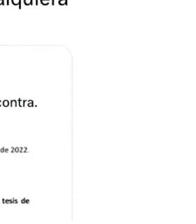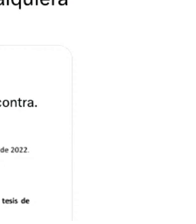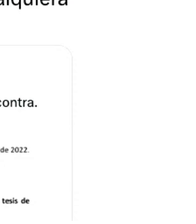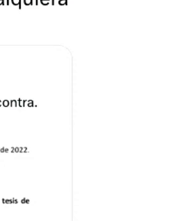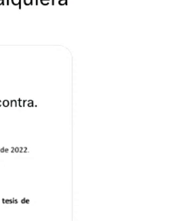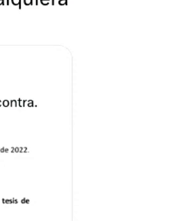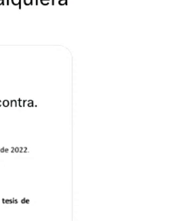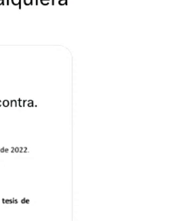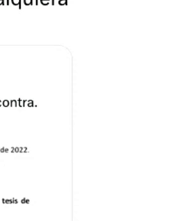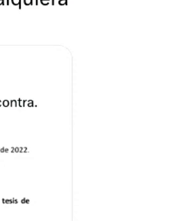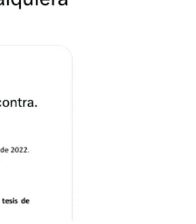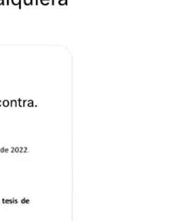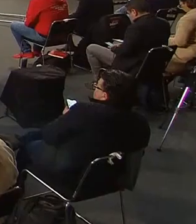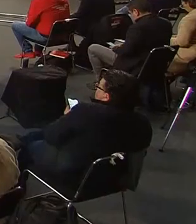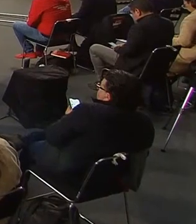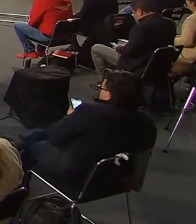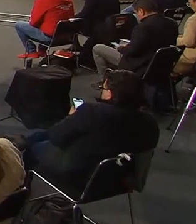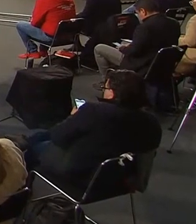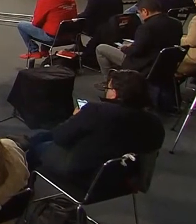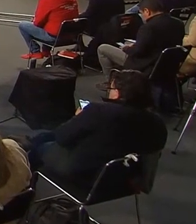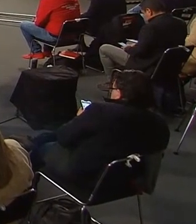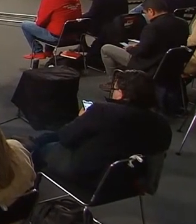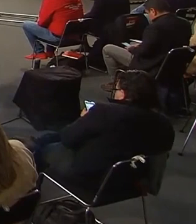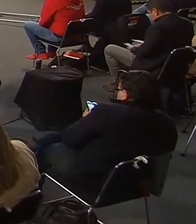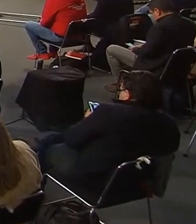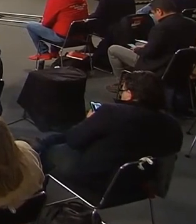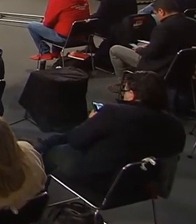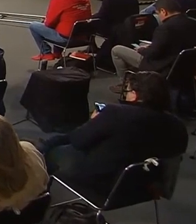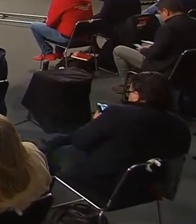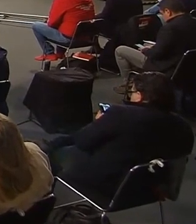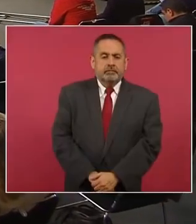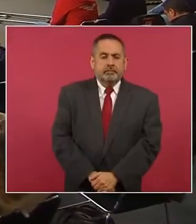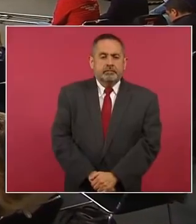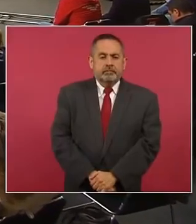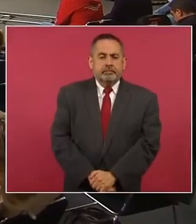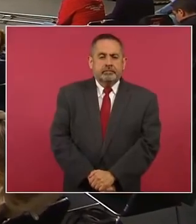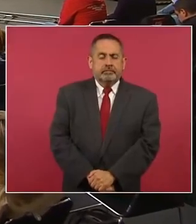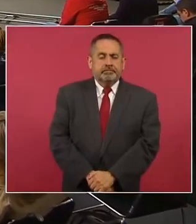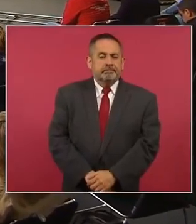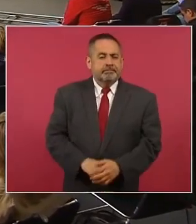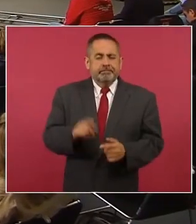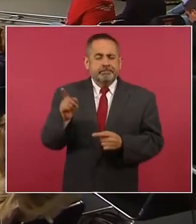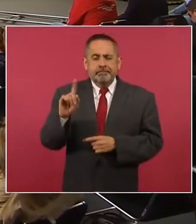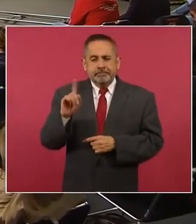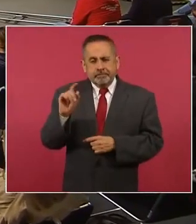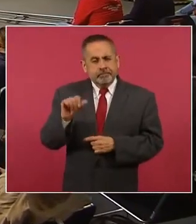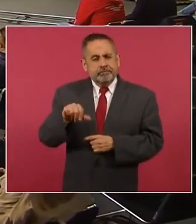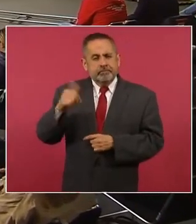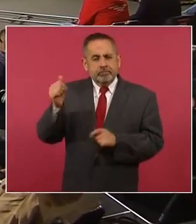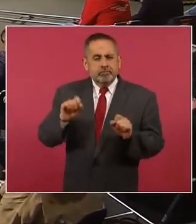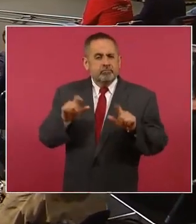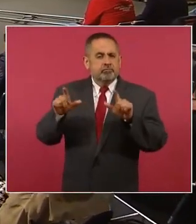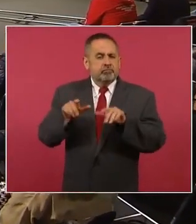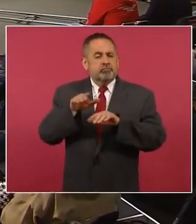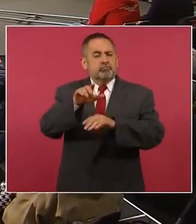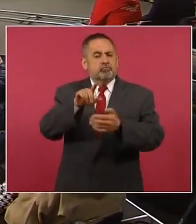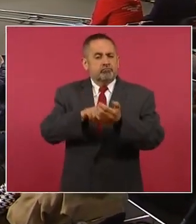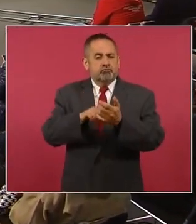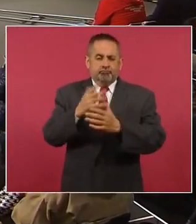No, pero no es ese el que yo hablaba. Es otro que tiene que ver con la Suprema